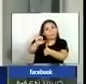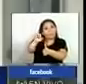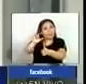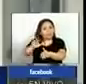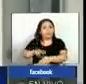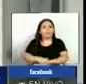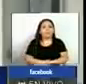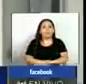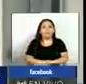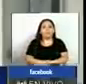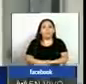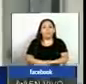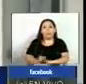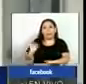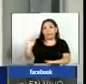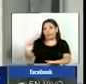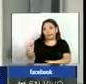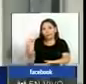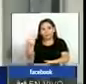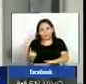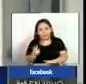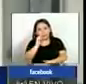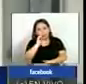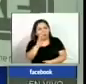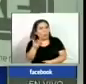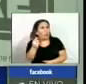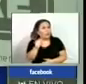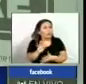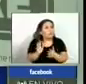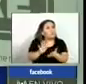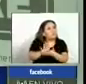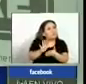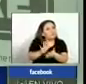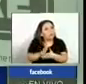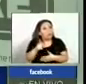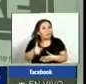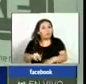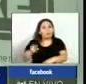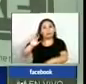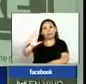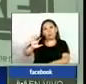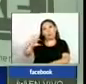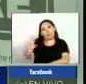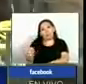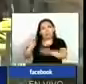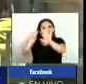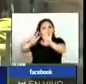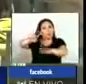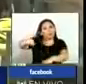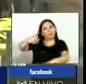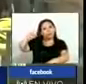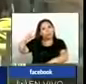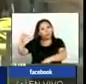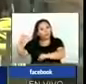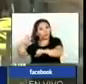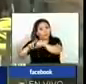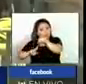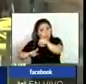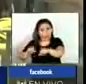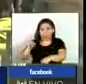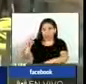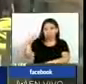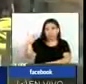Redfield afirmó que esta pandemia costará a Estados Unidos entre 5 y 7 billones de dólares y según el director